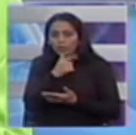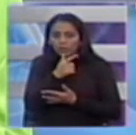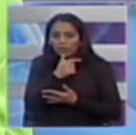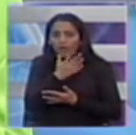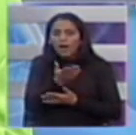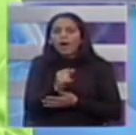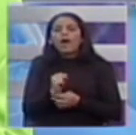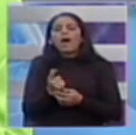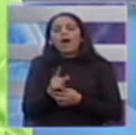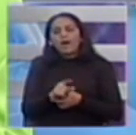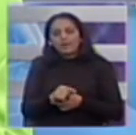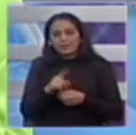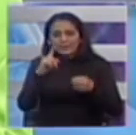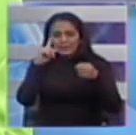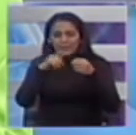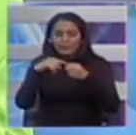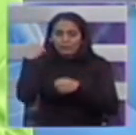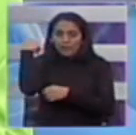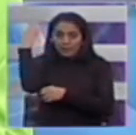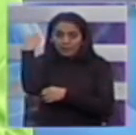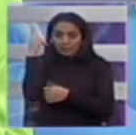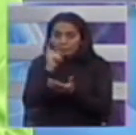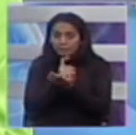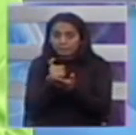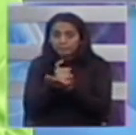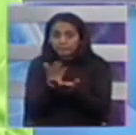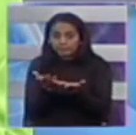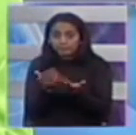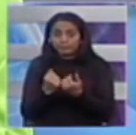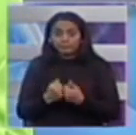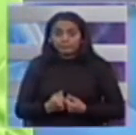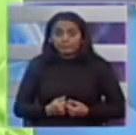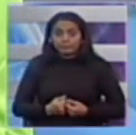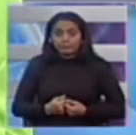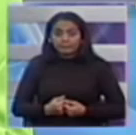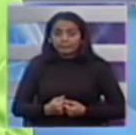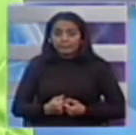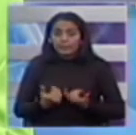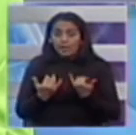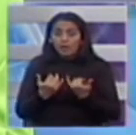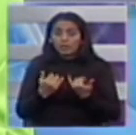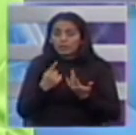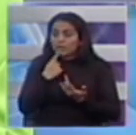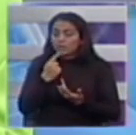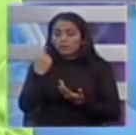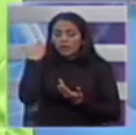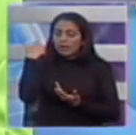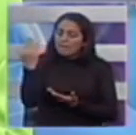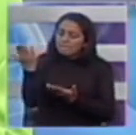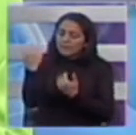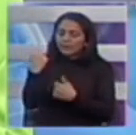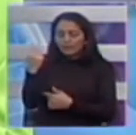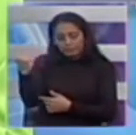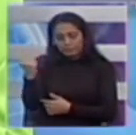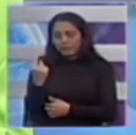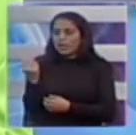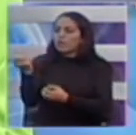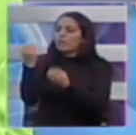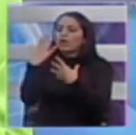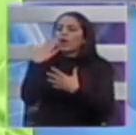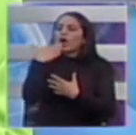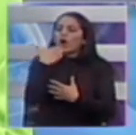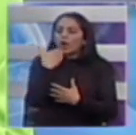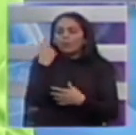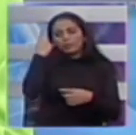Quito, que también está siendo convocado el alcalde a la Asamblea Nacional para que pueda esclarecer cuáles fueron las finalidades y los términos del contrato